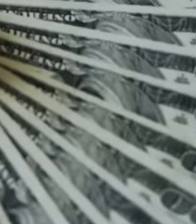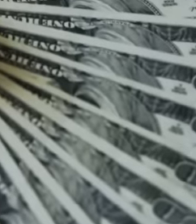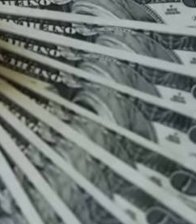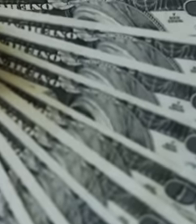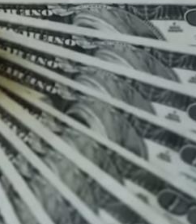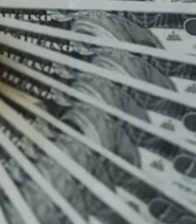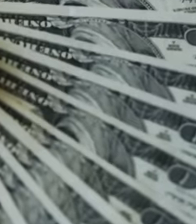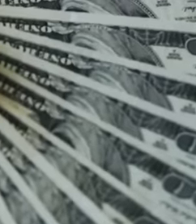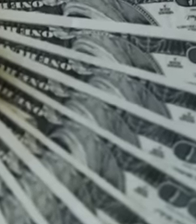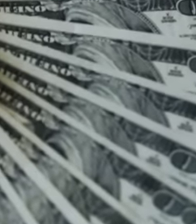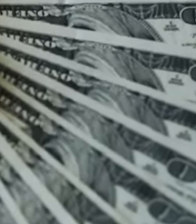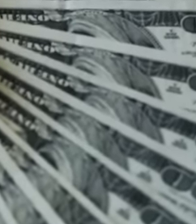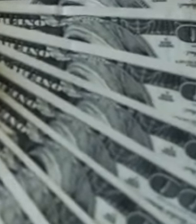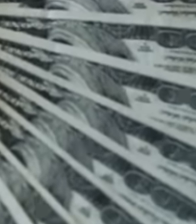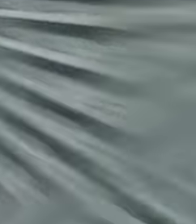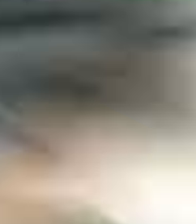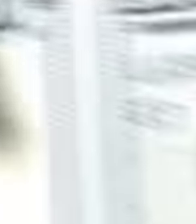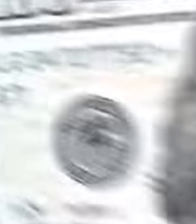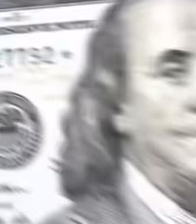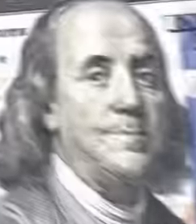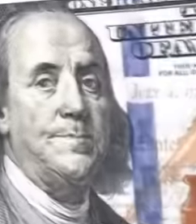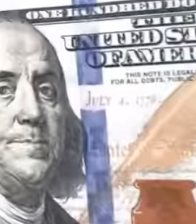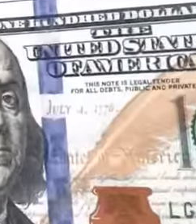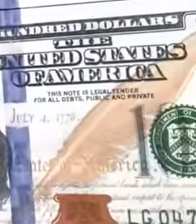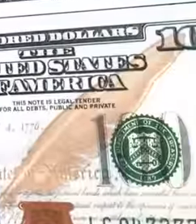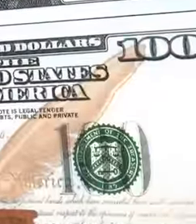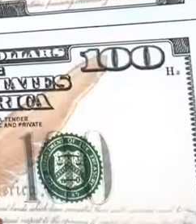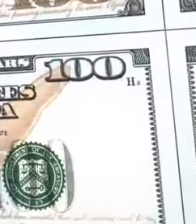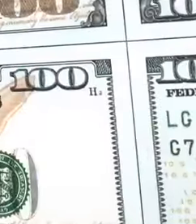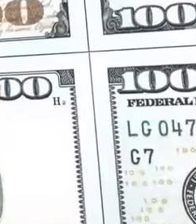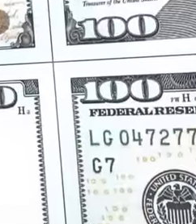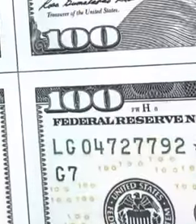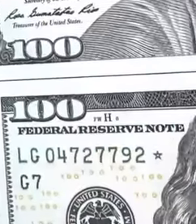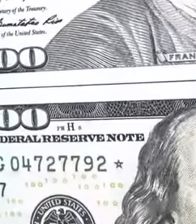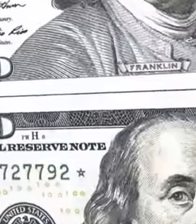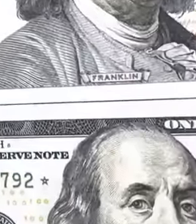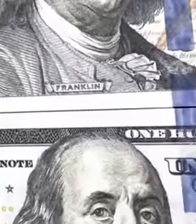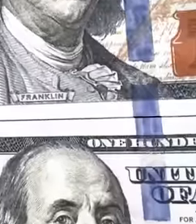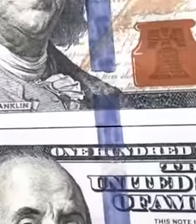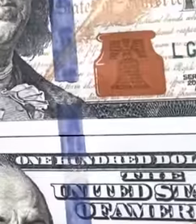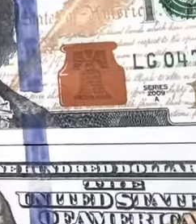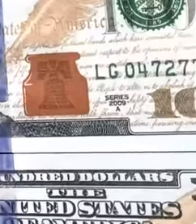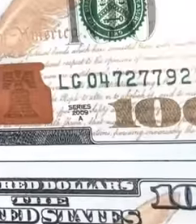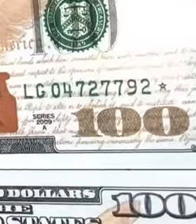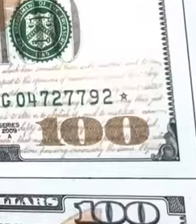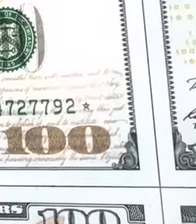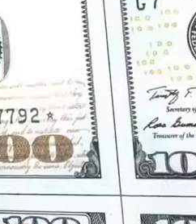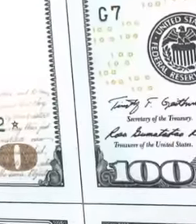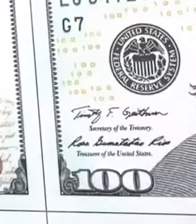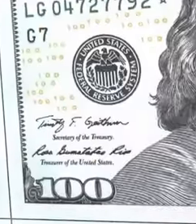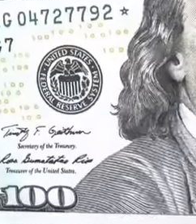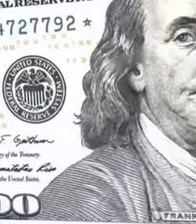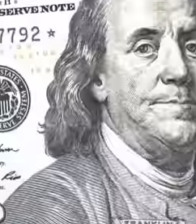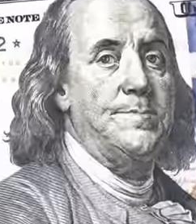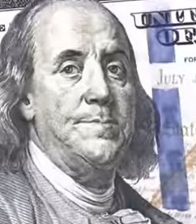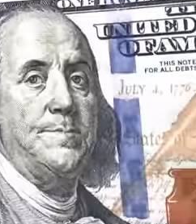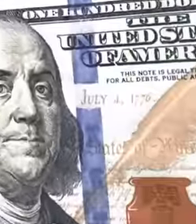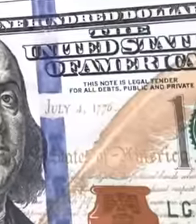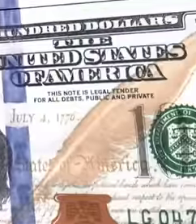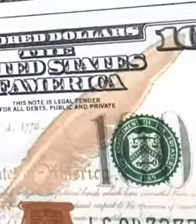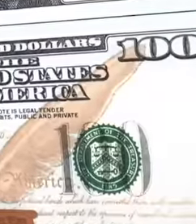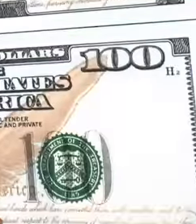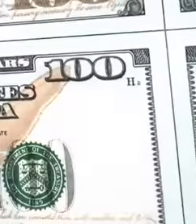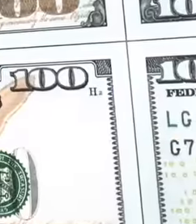para resistir crisis globales. Las reservas actuales de México suman un total de